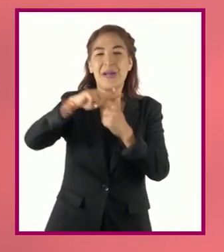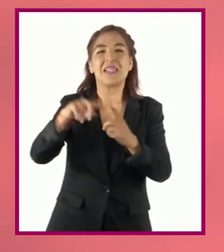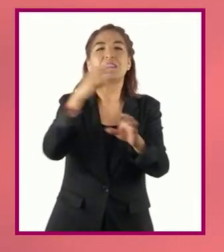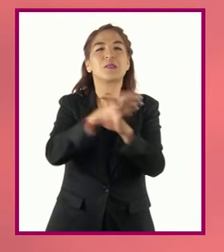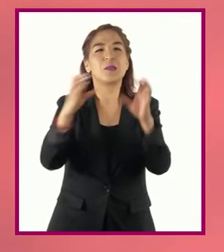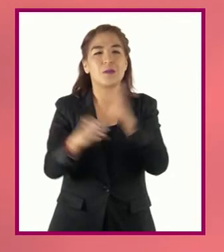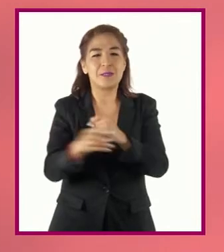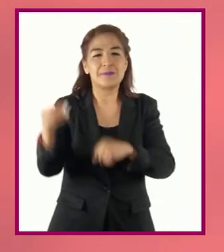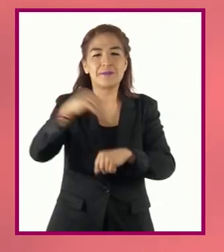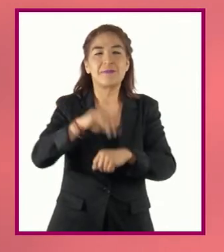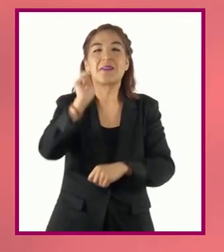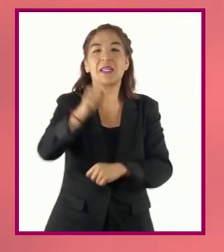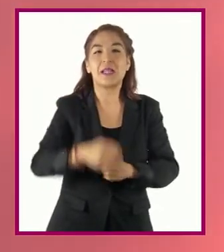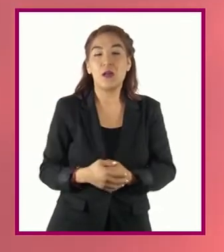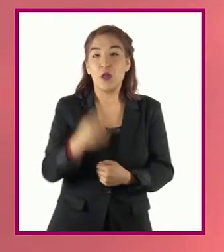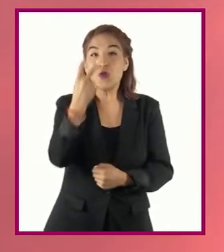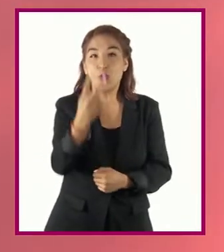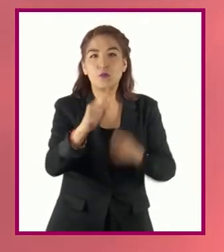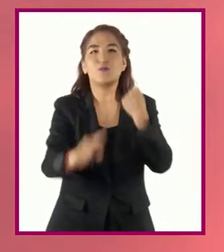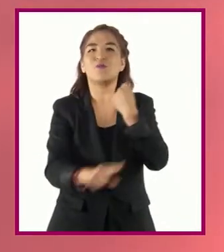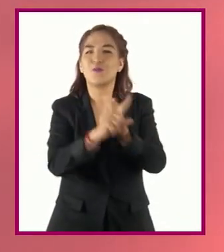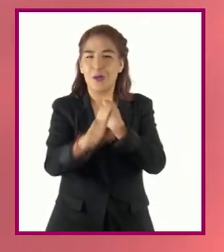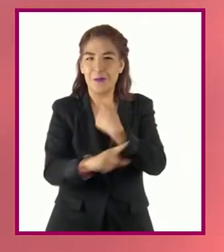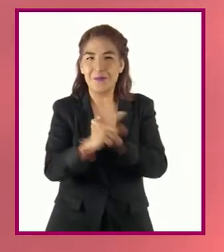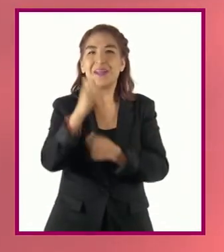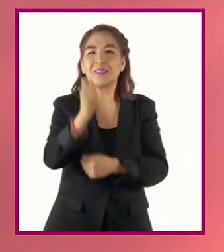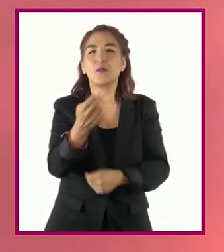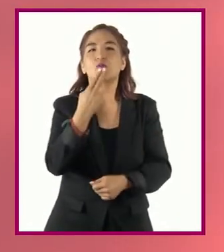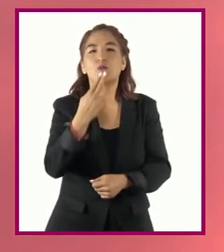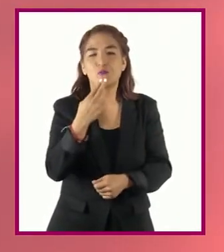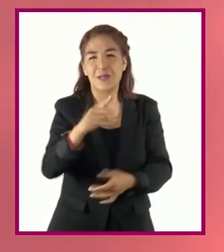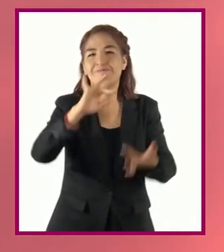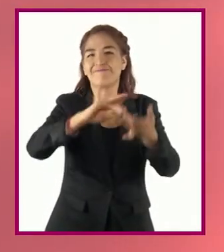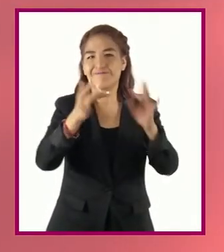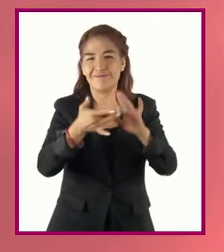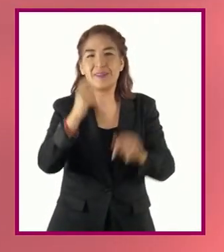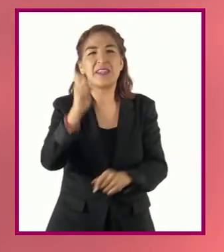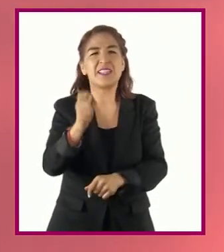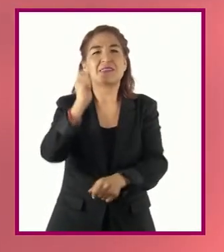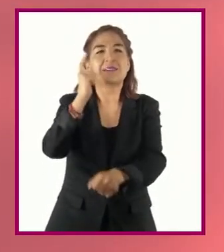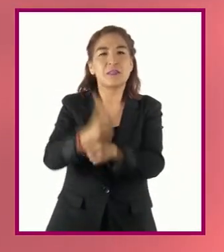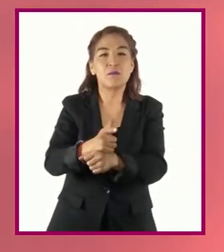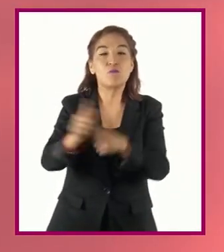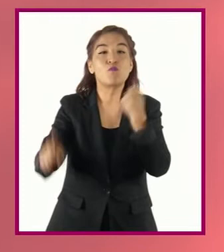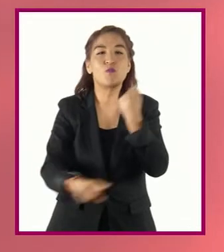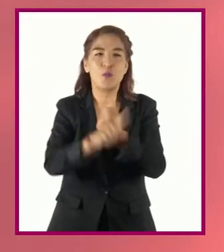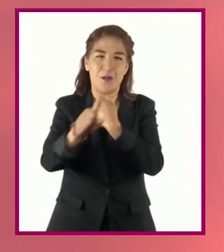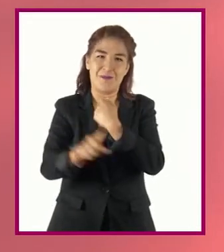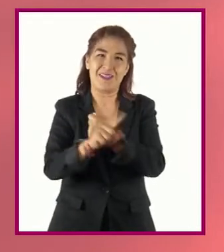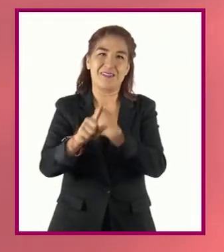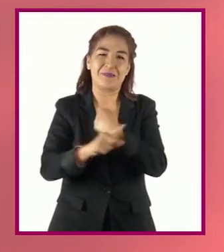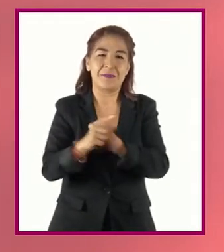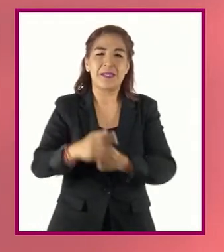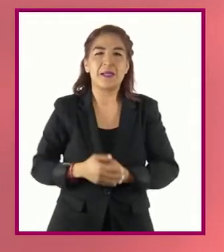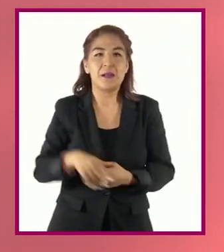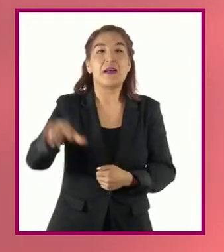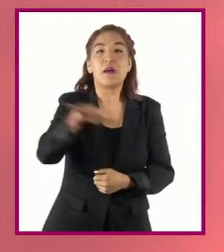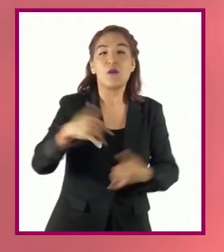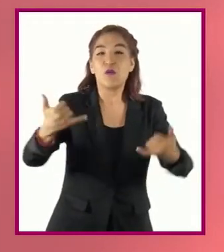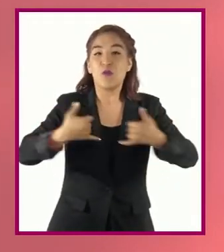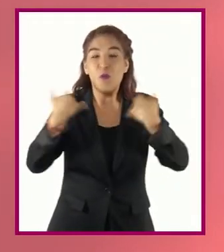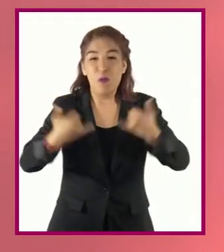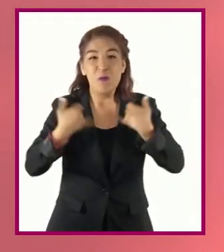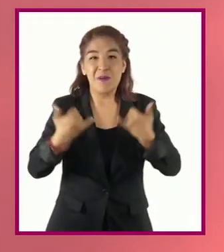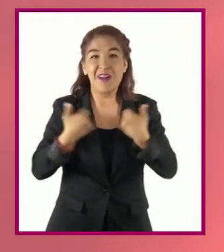caso, indica dos consecuencias del uso de redes sociales que identifica como problemáticas. Los jóvenes dejan